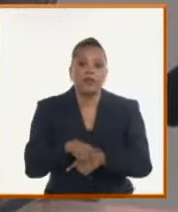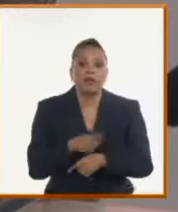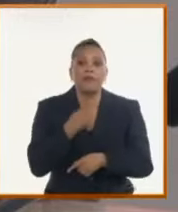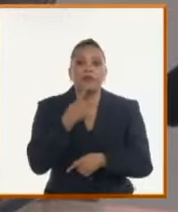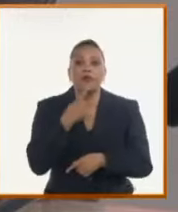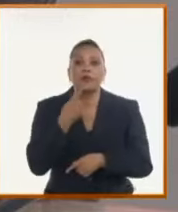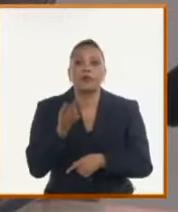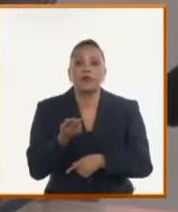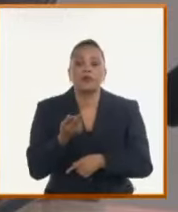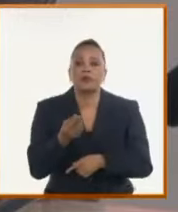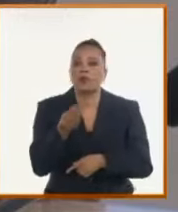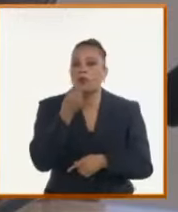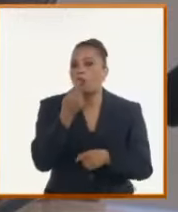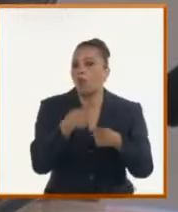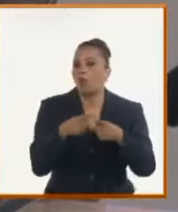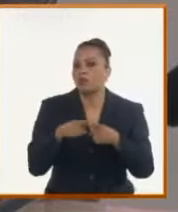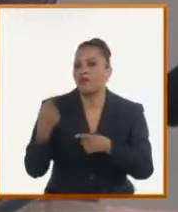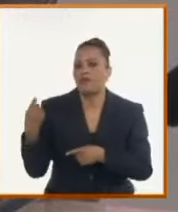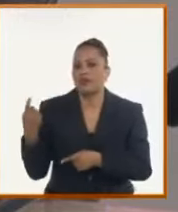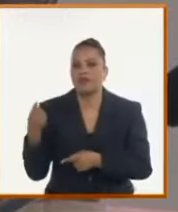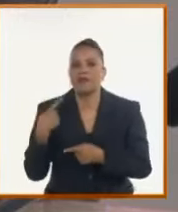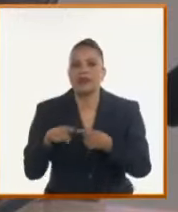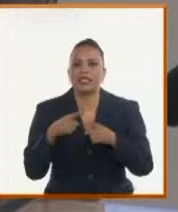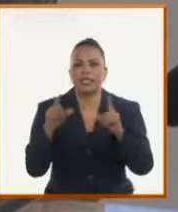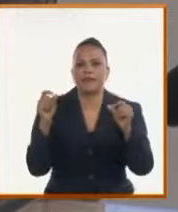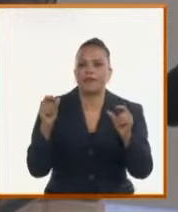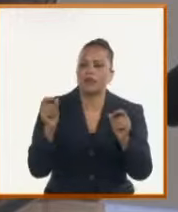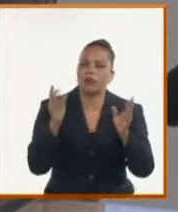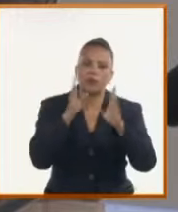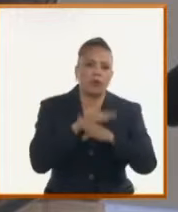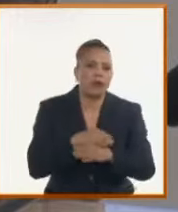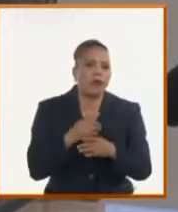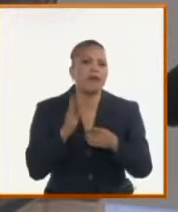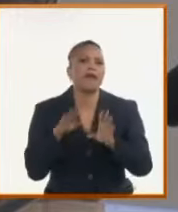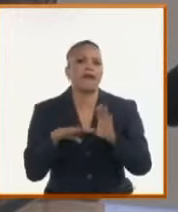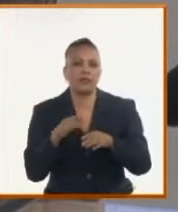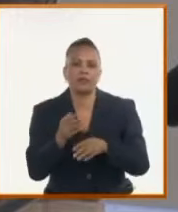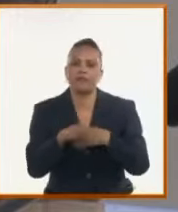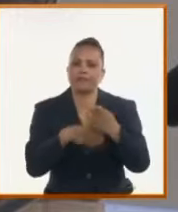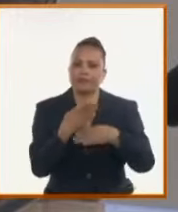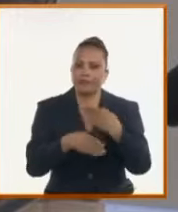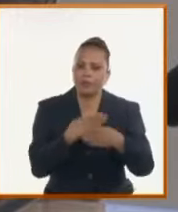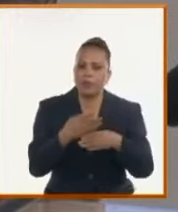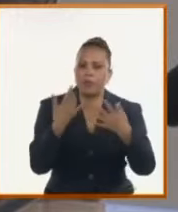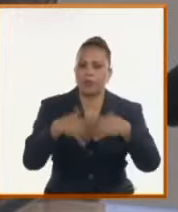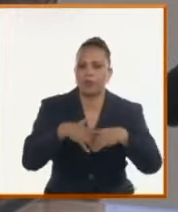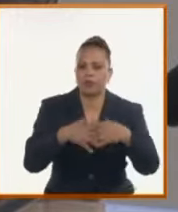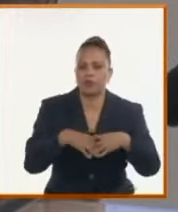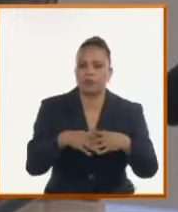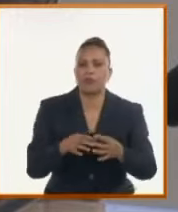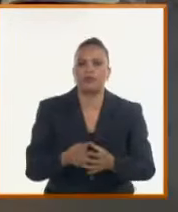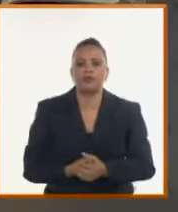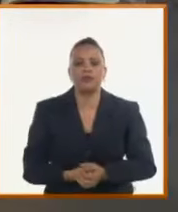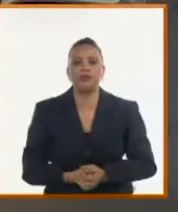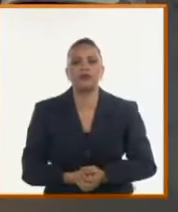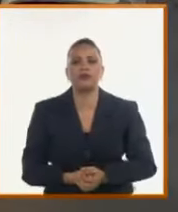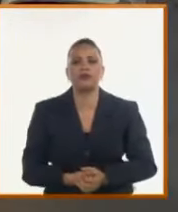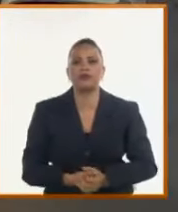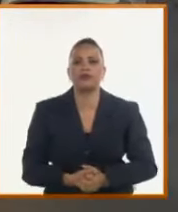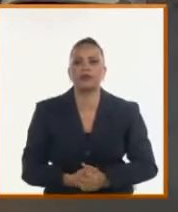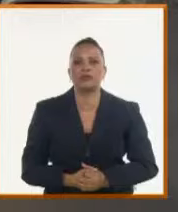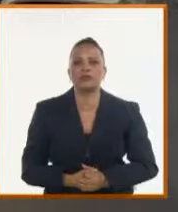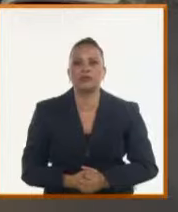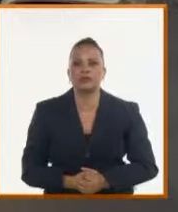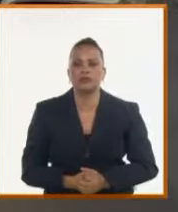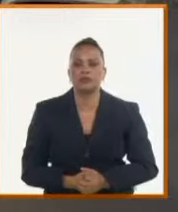ausencia de insumos Como por ejemplo nos ha pasado con el tema del refresco que habido dificultades con el tema refresco la producción de refresco Eso es parte también de